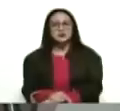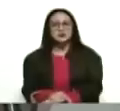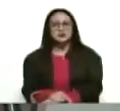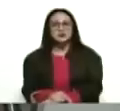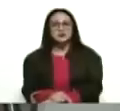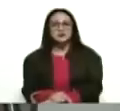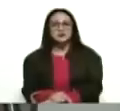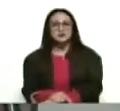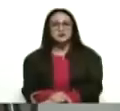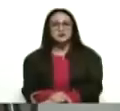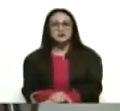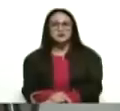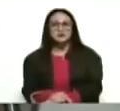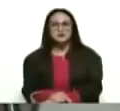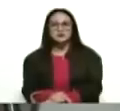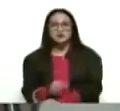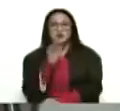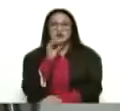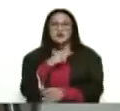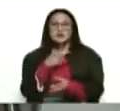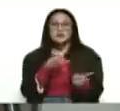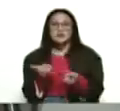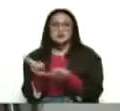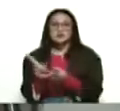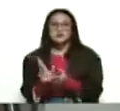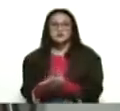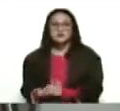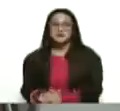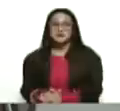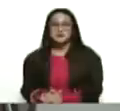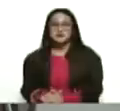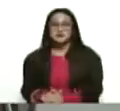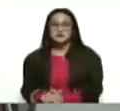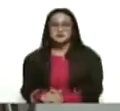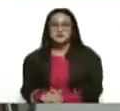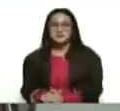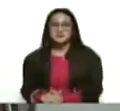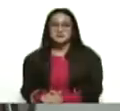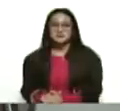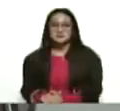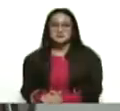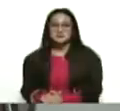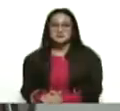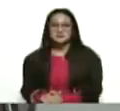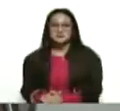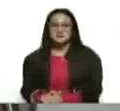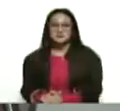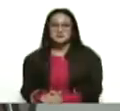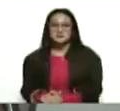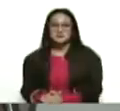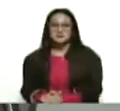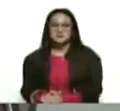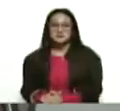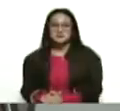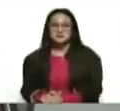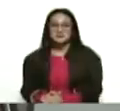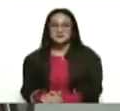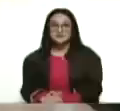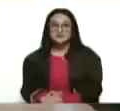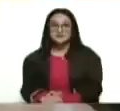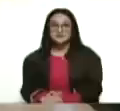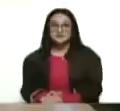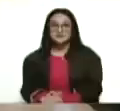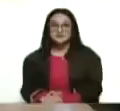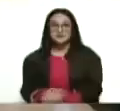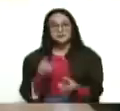Y en todavía mayo... no me han invitado, no puedo irme a reserva ya, Daisy. Ok. No okay. Me han invitado todavía.